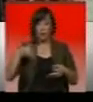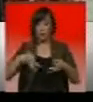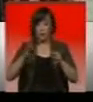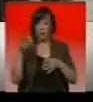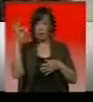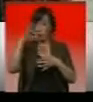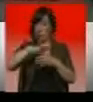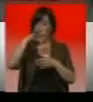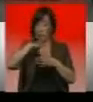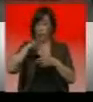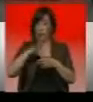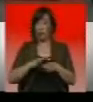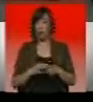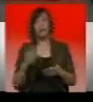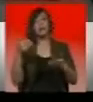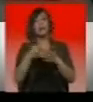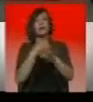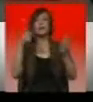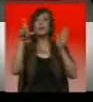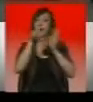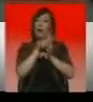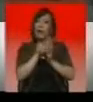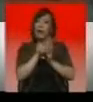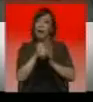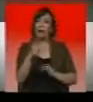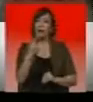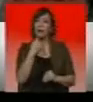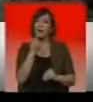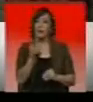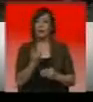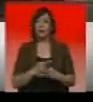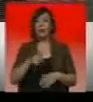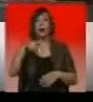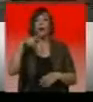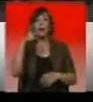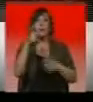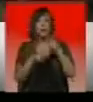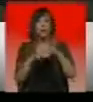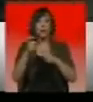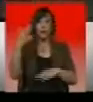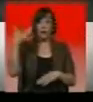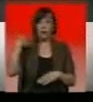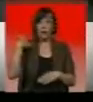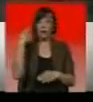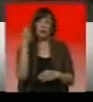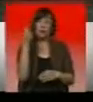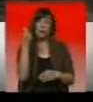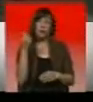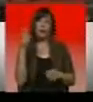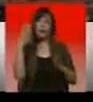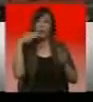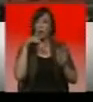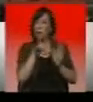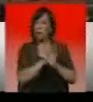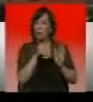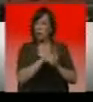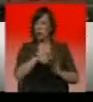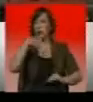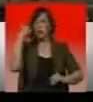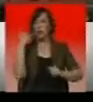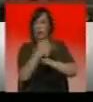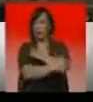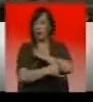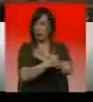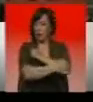se crea una ley que impida que ocupen cargos de elección popular los ciudadanos que tengan su dinero en paraísos fiscales. Long halla